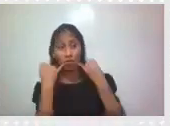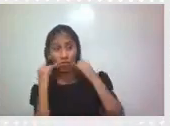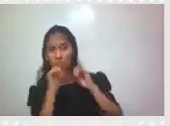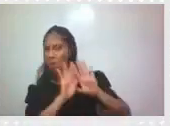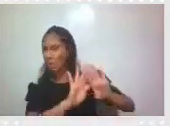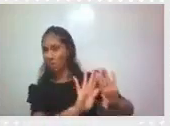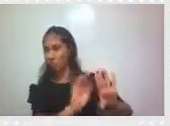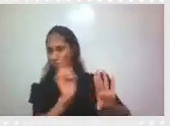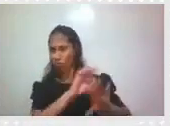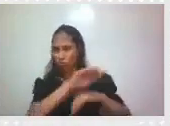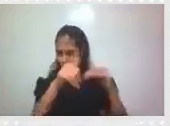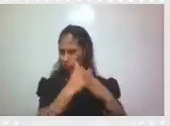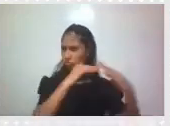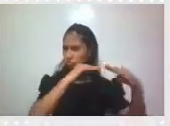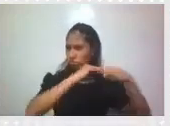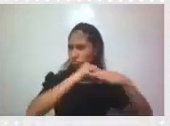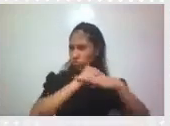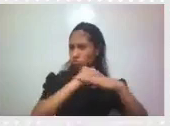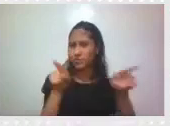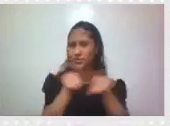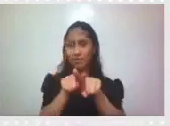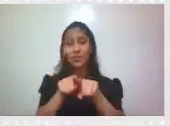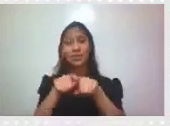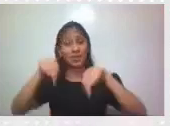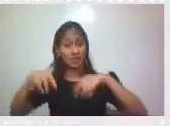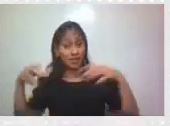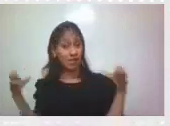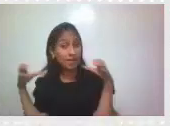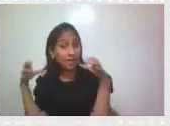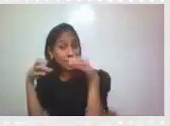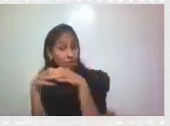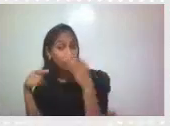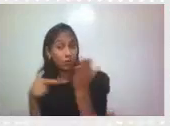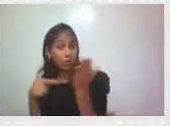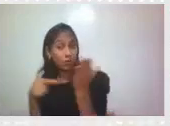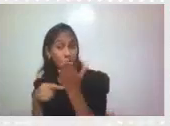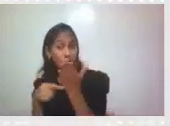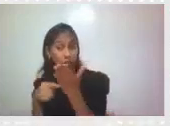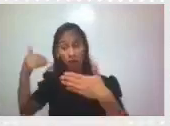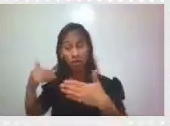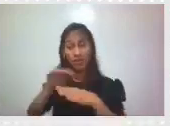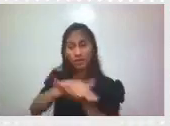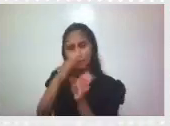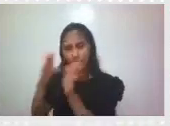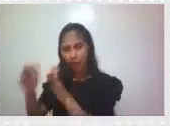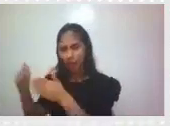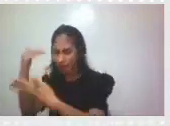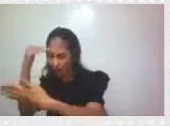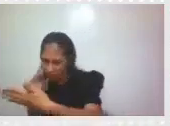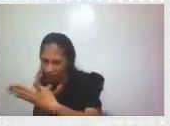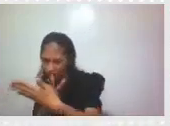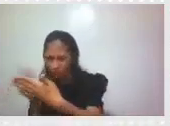de eso, nuestro equipo técnico nos preparamos para poder llegar